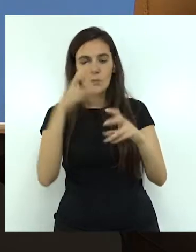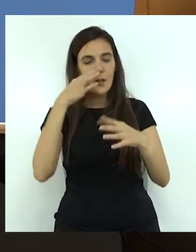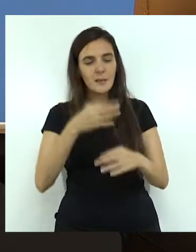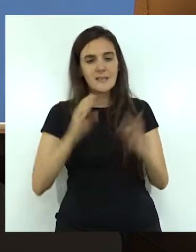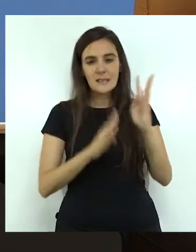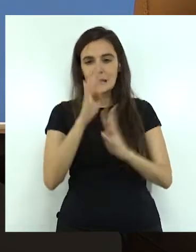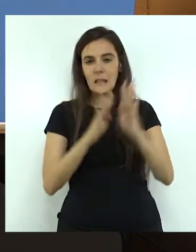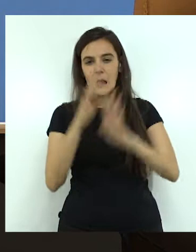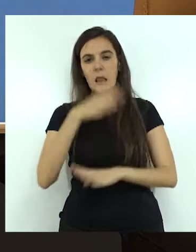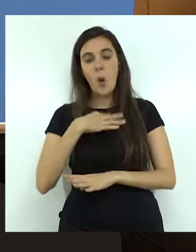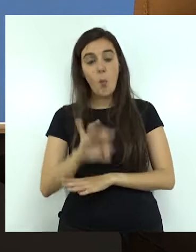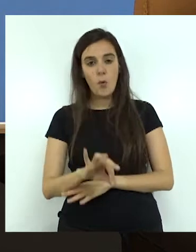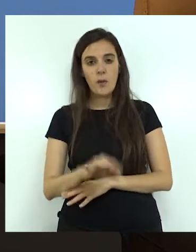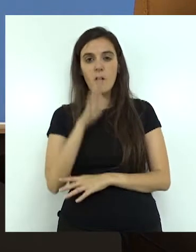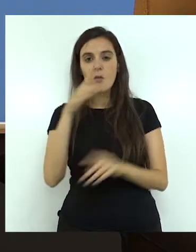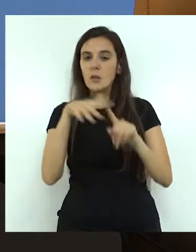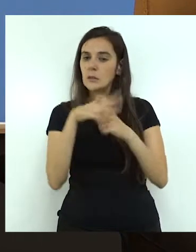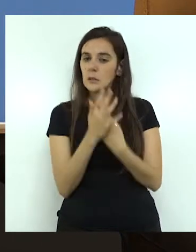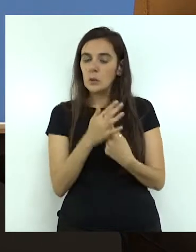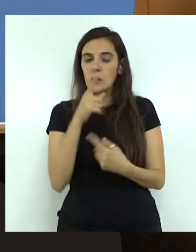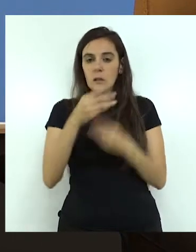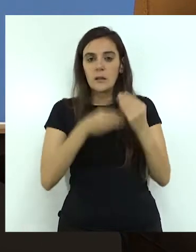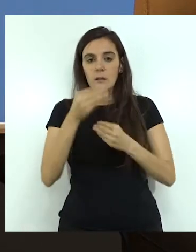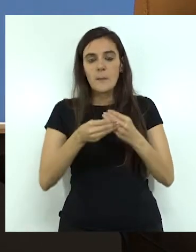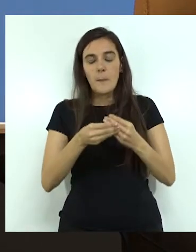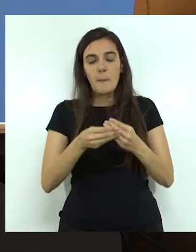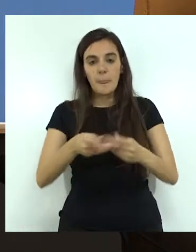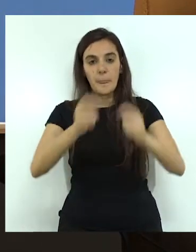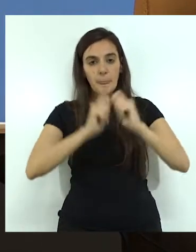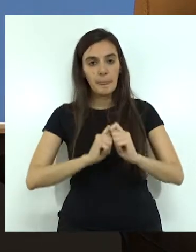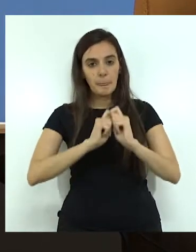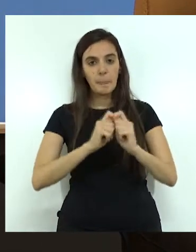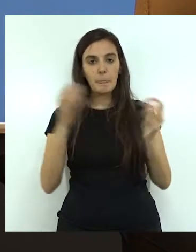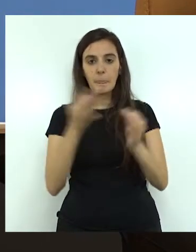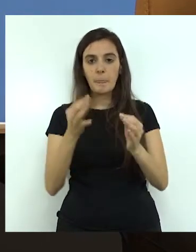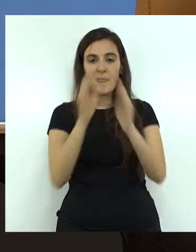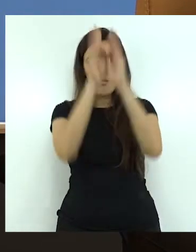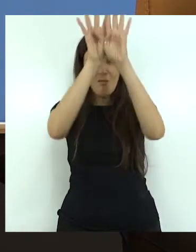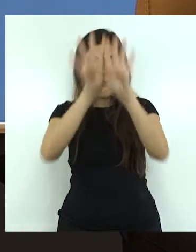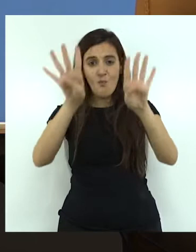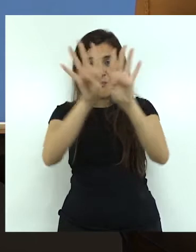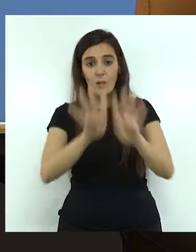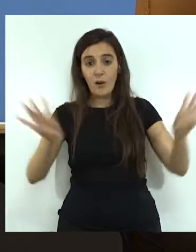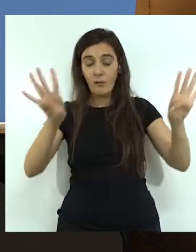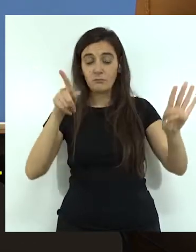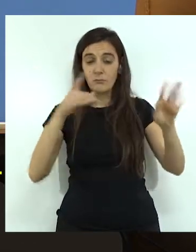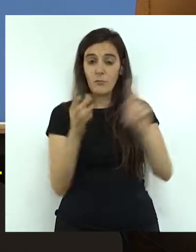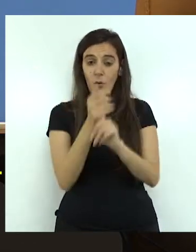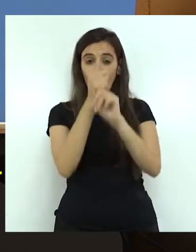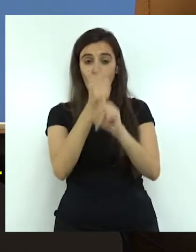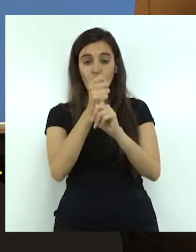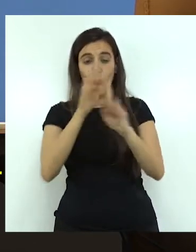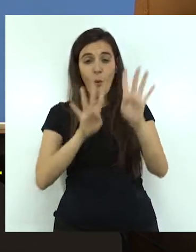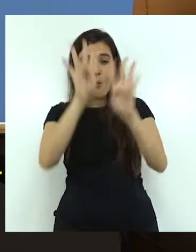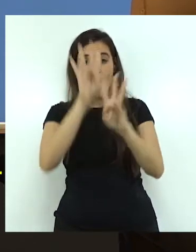de modo que ha habido que adquirir una especie de cortina pues anti fuego que en un